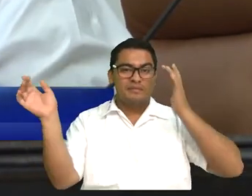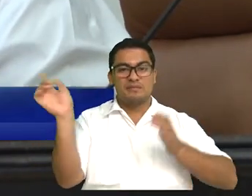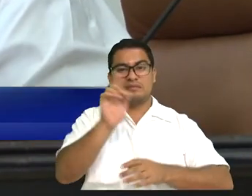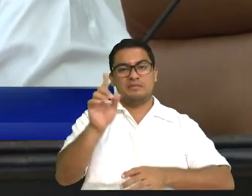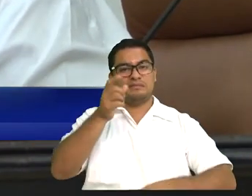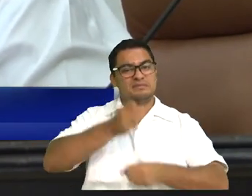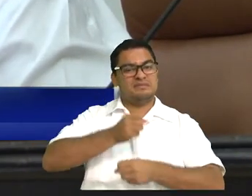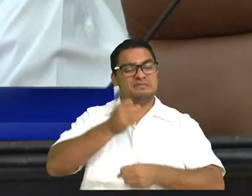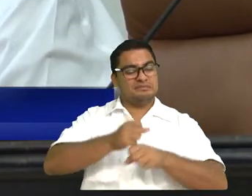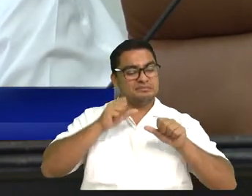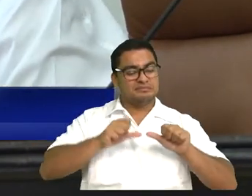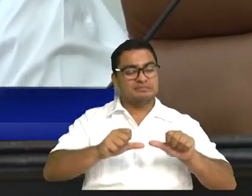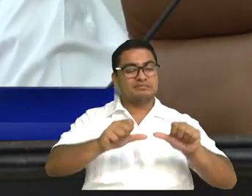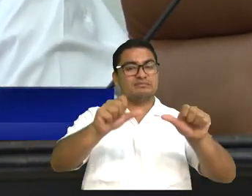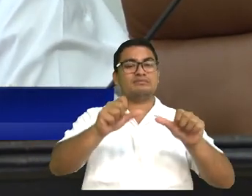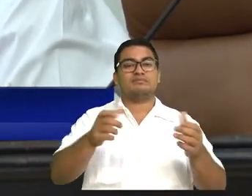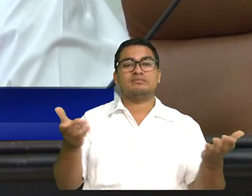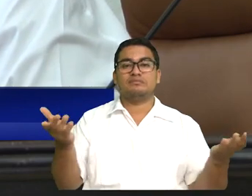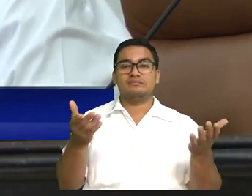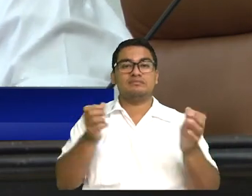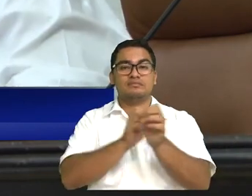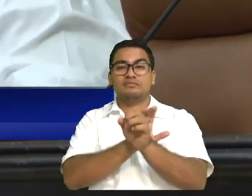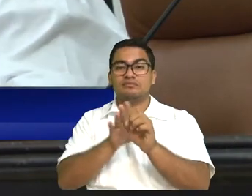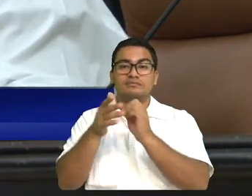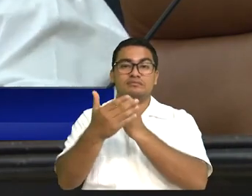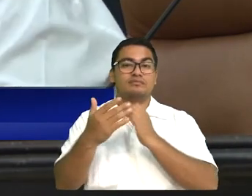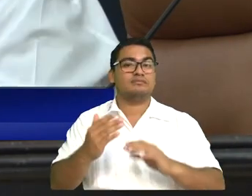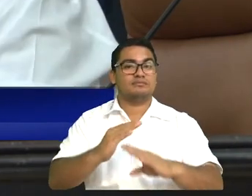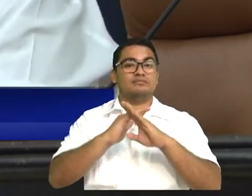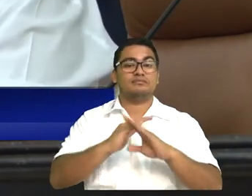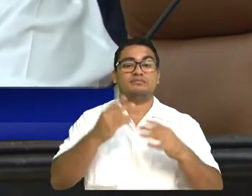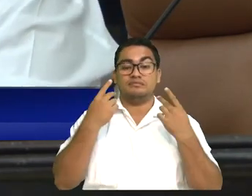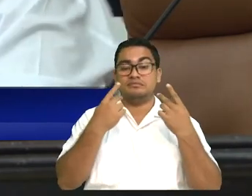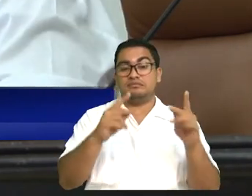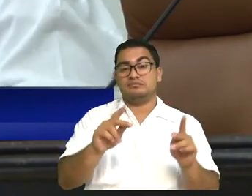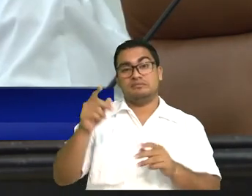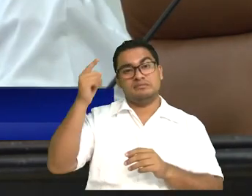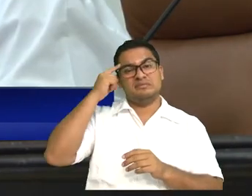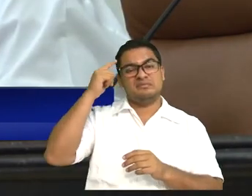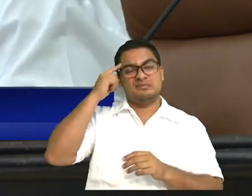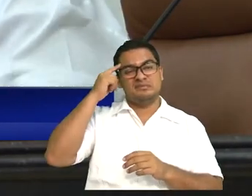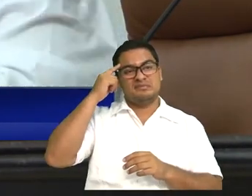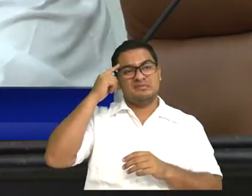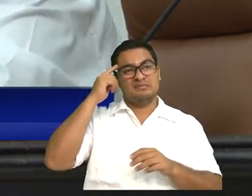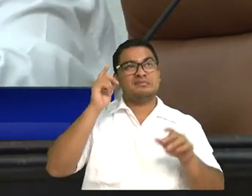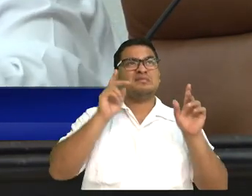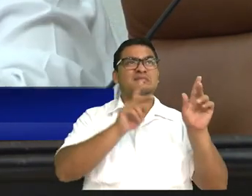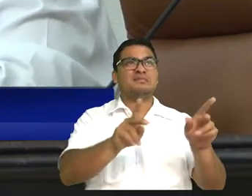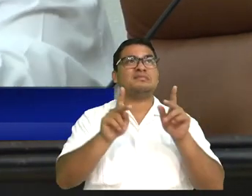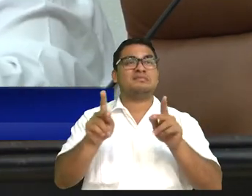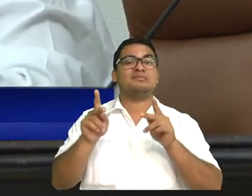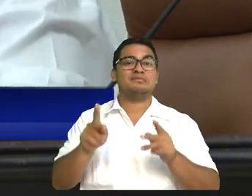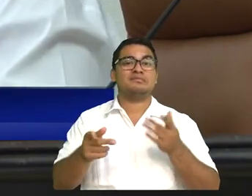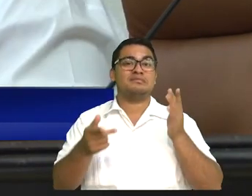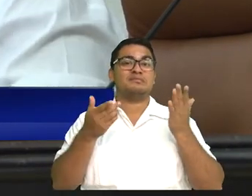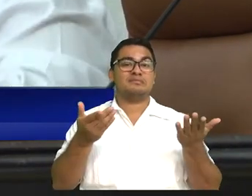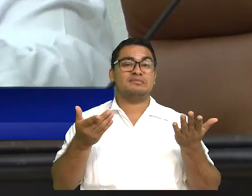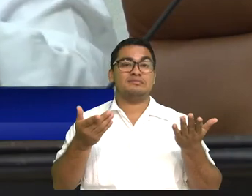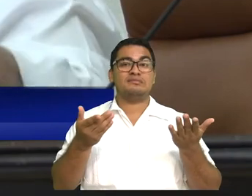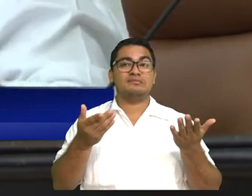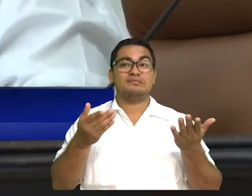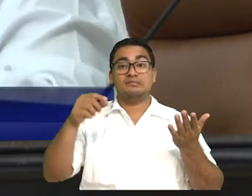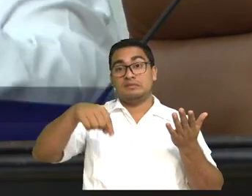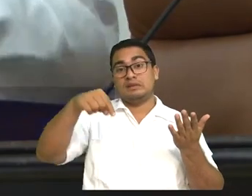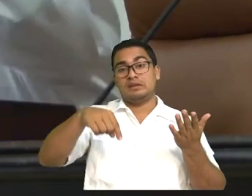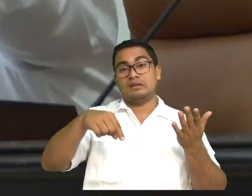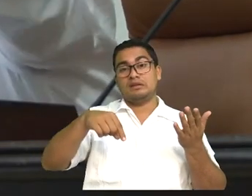trabajando, vamos enfrentando esta epidemia, pero me imagino yo pues que alguien que cuando apenas decían que había algo aquí,